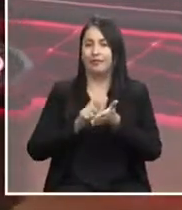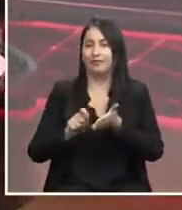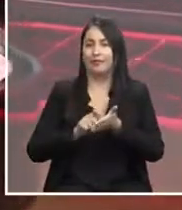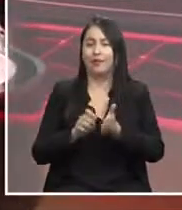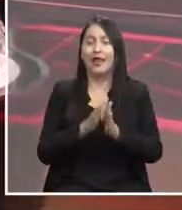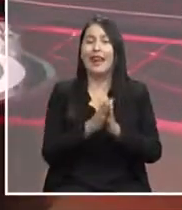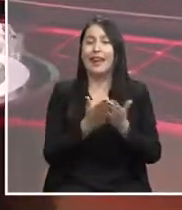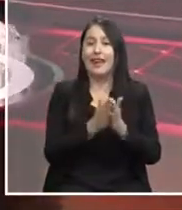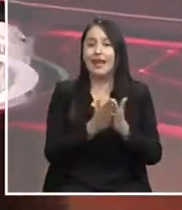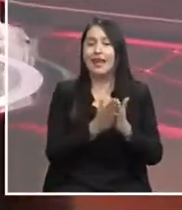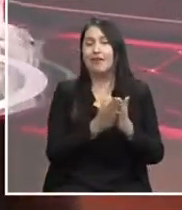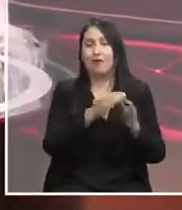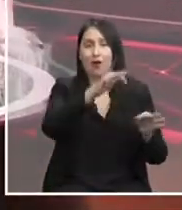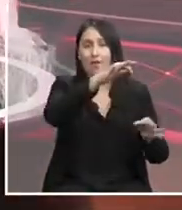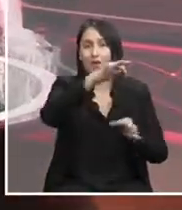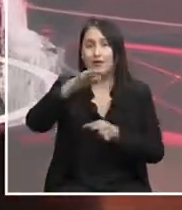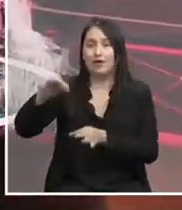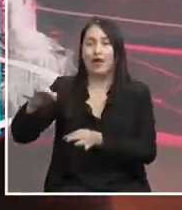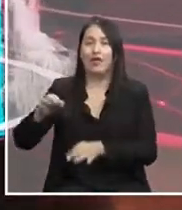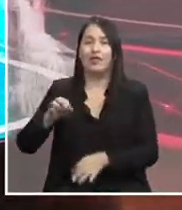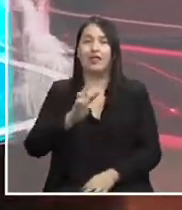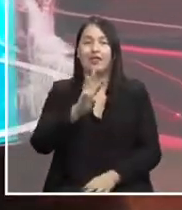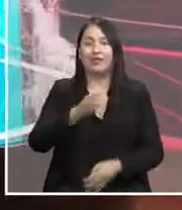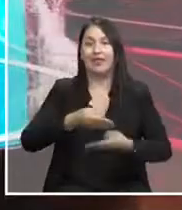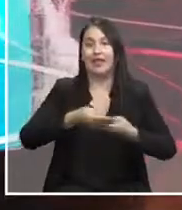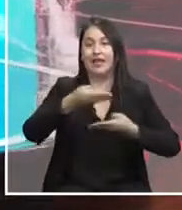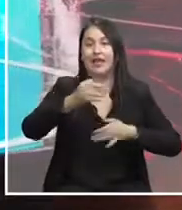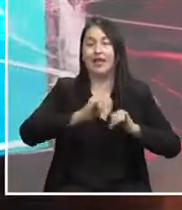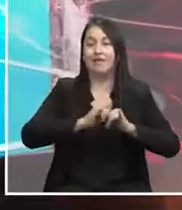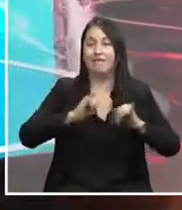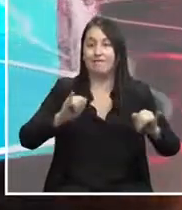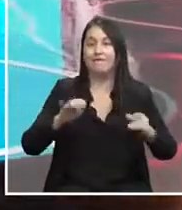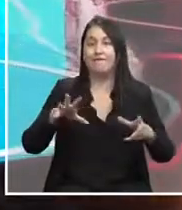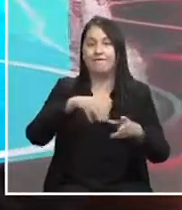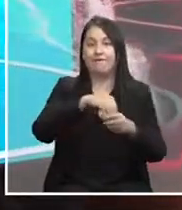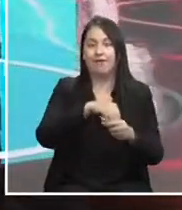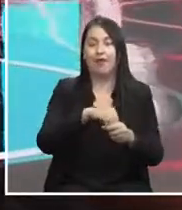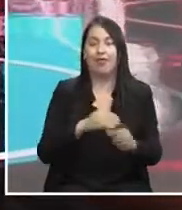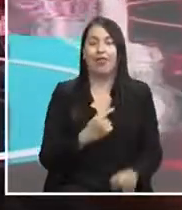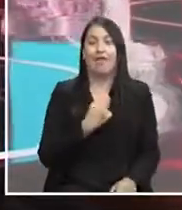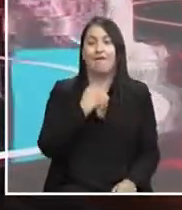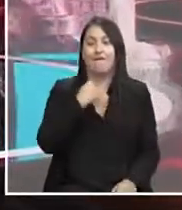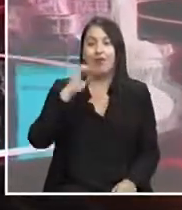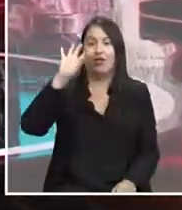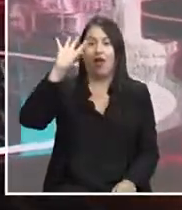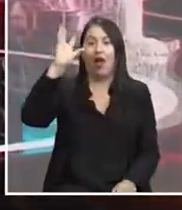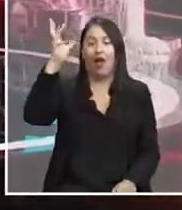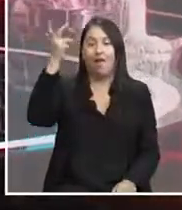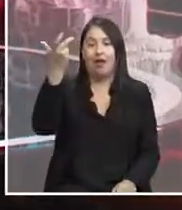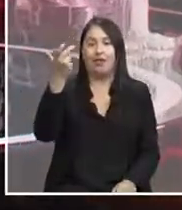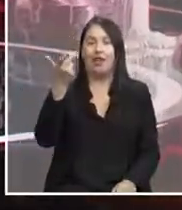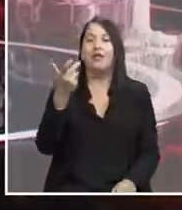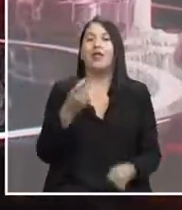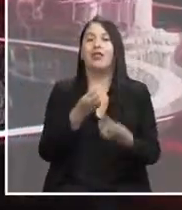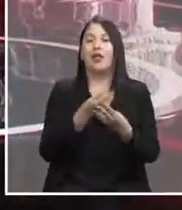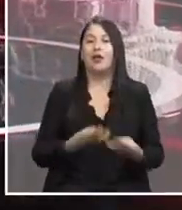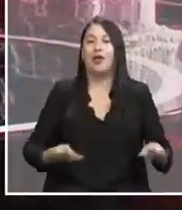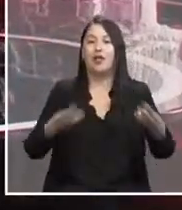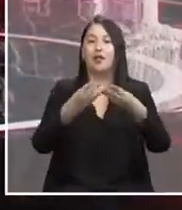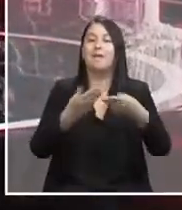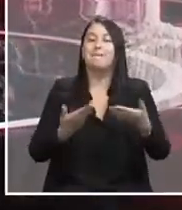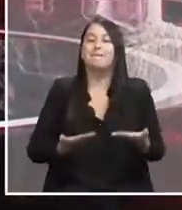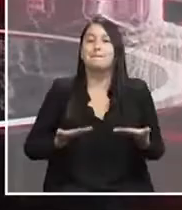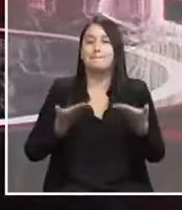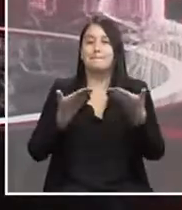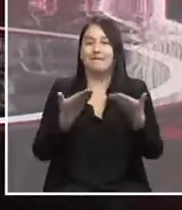libros, incluidos 3 informes del panel de evaluación de efectos ambientales del Programa de Naciones Unidas para el Medio